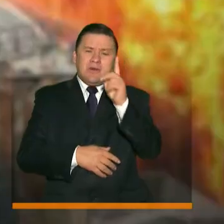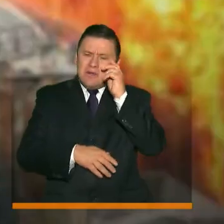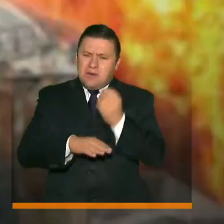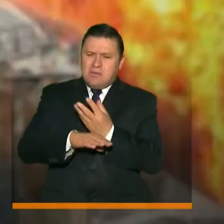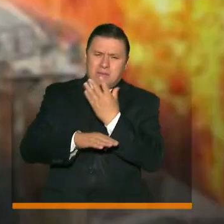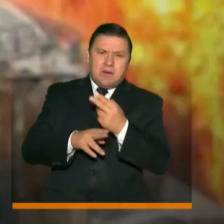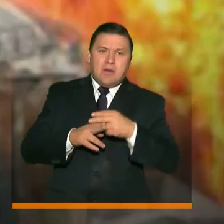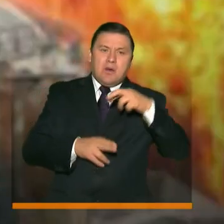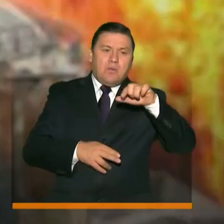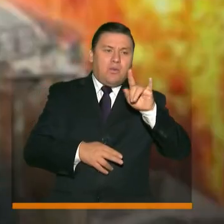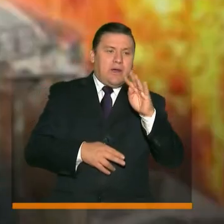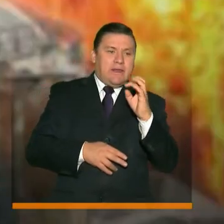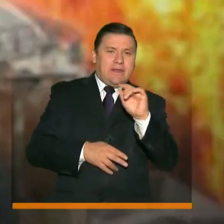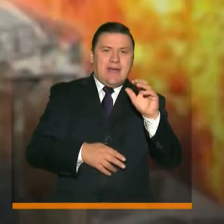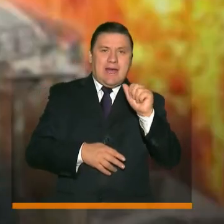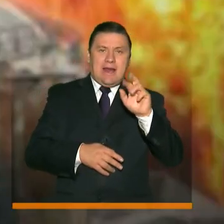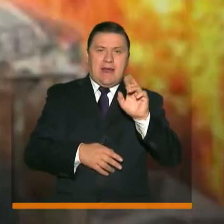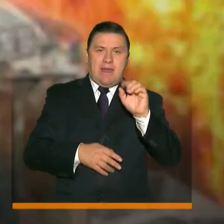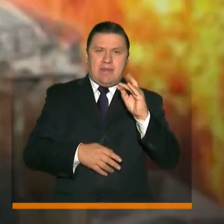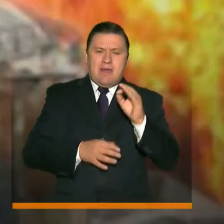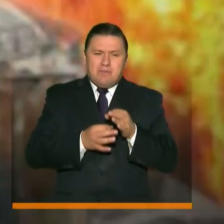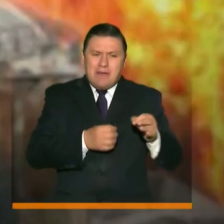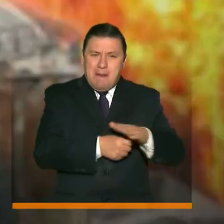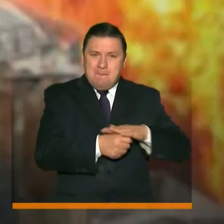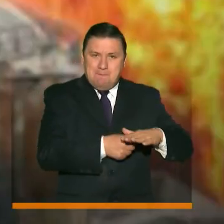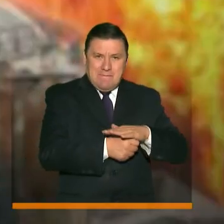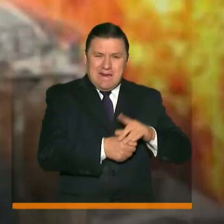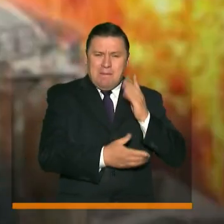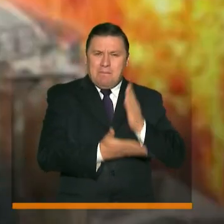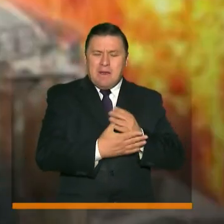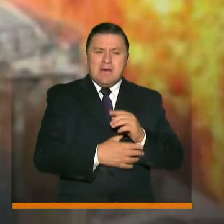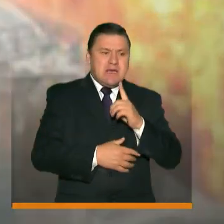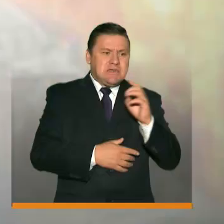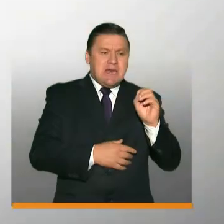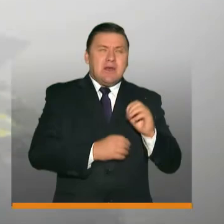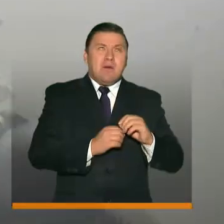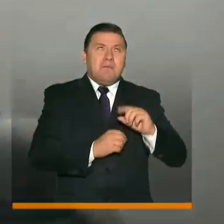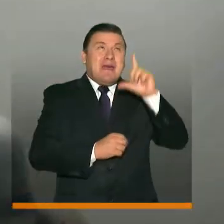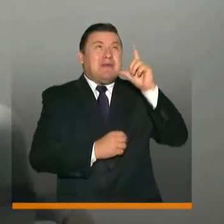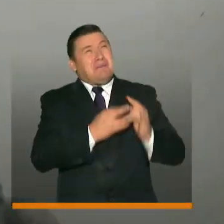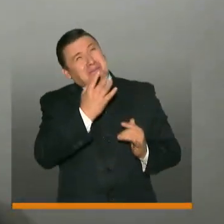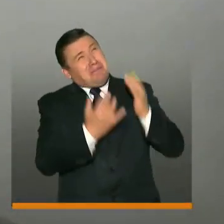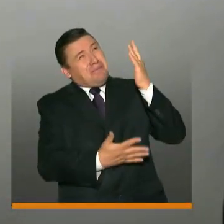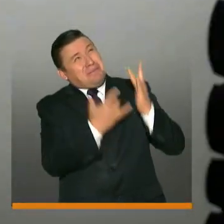acopio de gasolina de Puente Aranda produjo llamas hasta de 100 metros de altura.